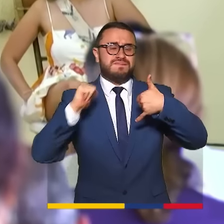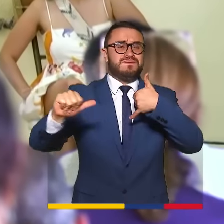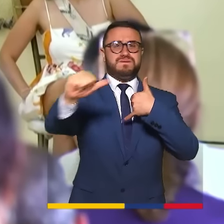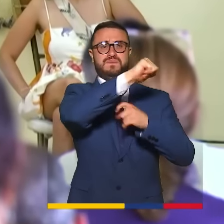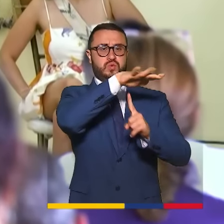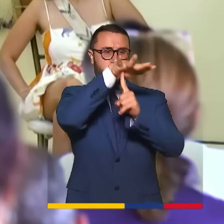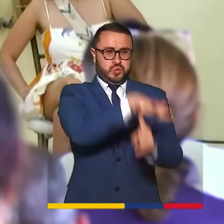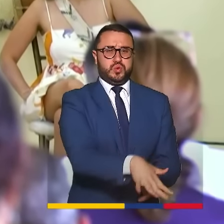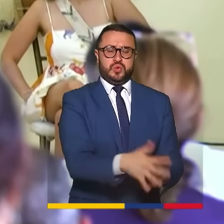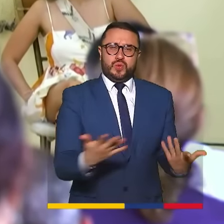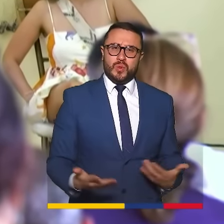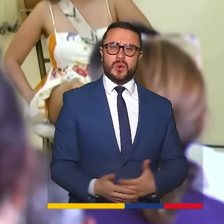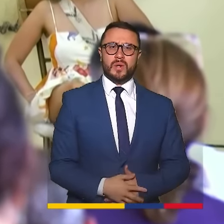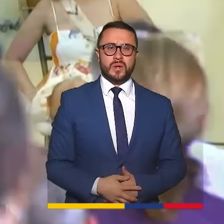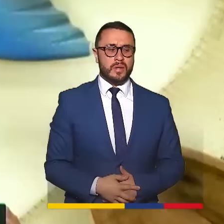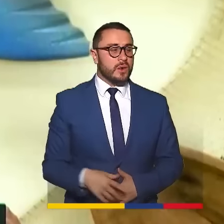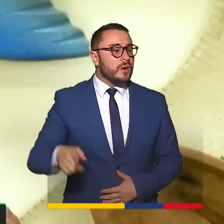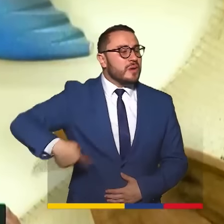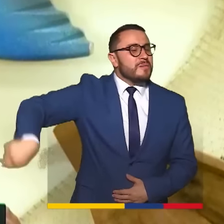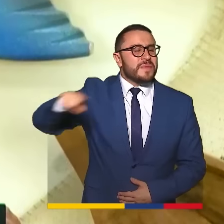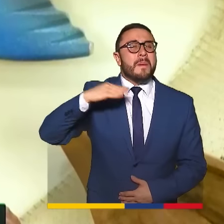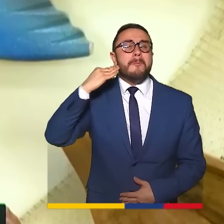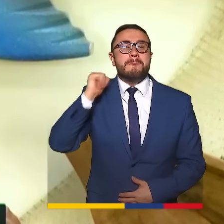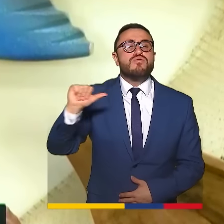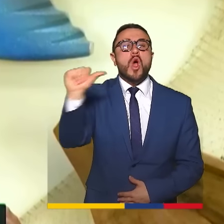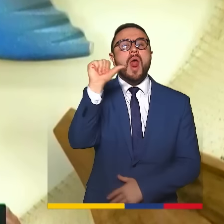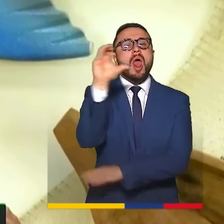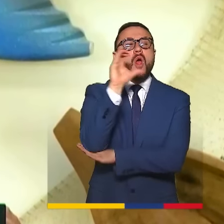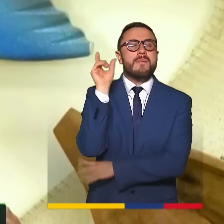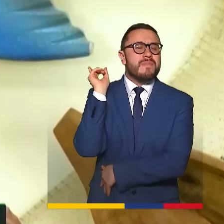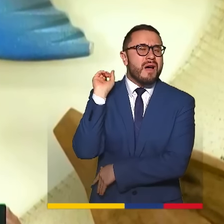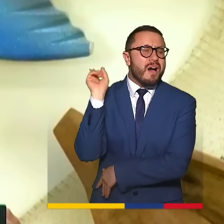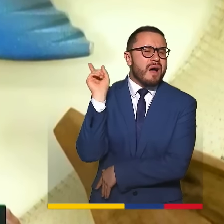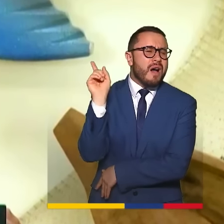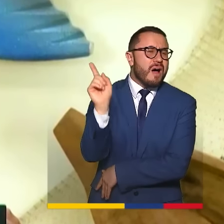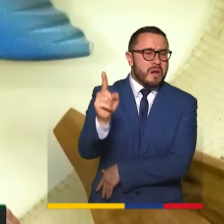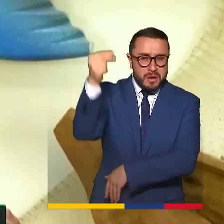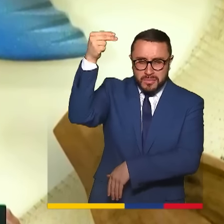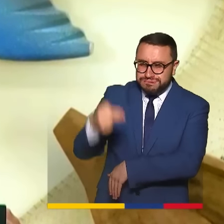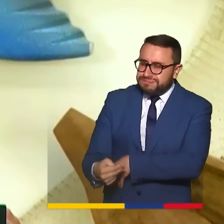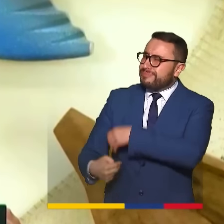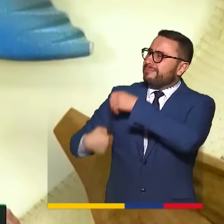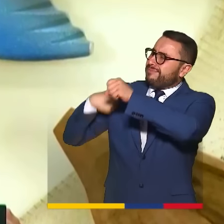¿Cuánto han vivido las mujeres de Colombia en estas décadas de nuestra historia?